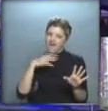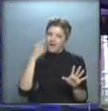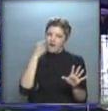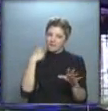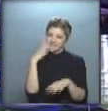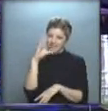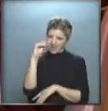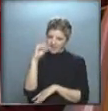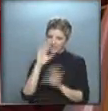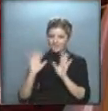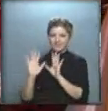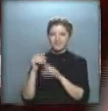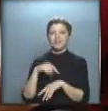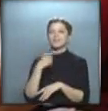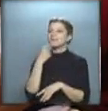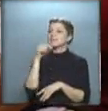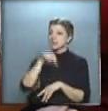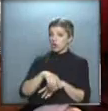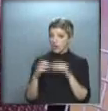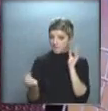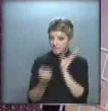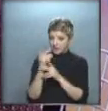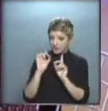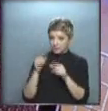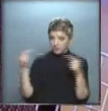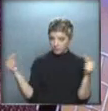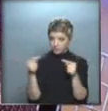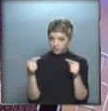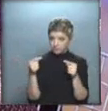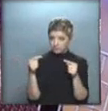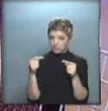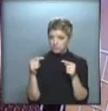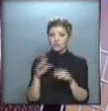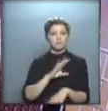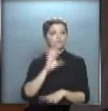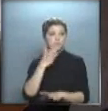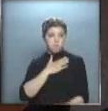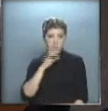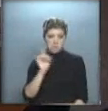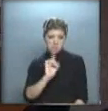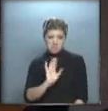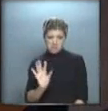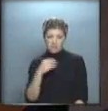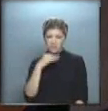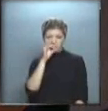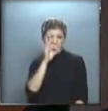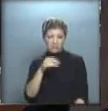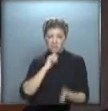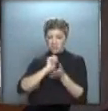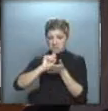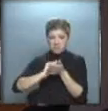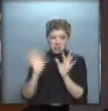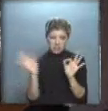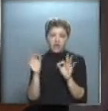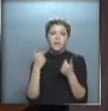mañana si también sienten esta rivalidad, ¿es así? En mi caso no, porque yo nunca escribí nada.